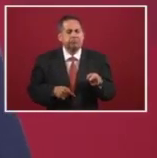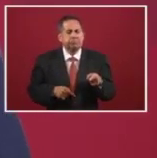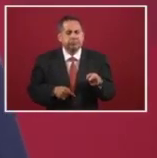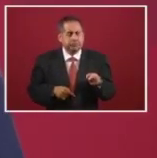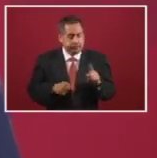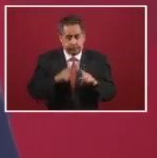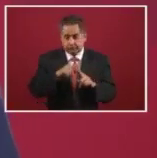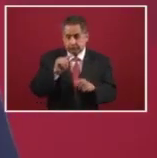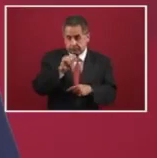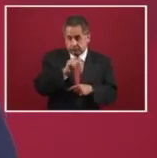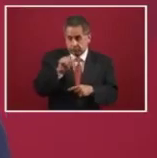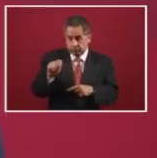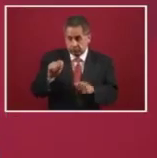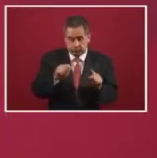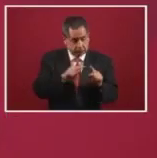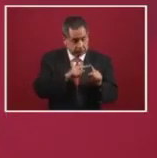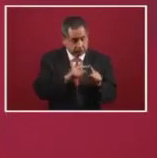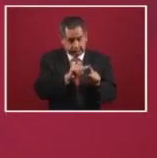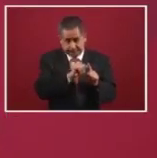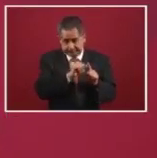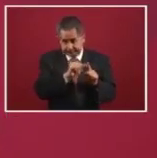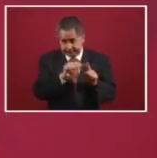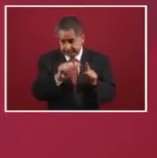en Torreón que llega